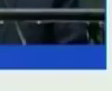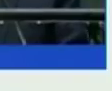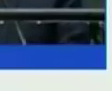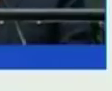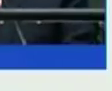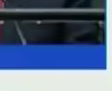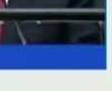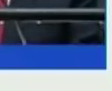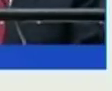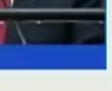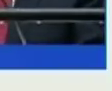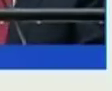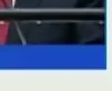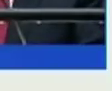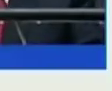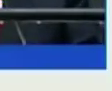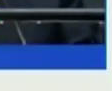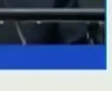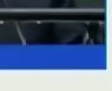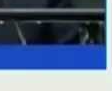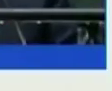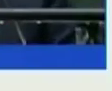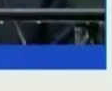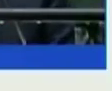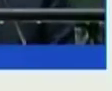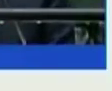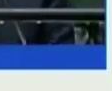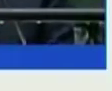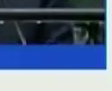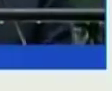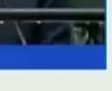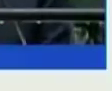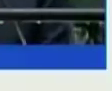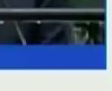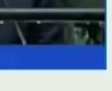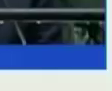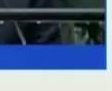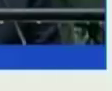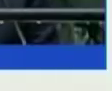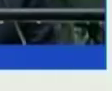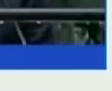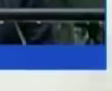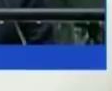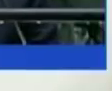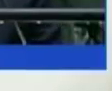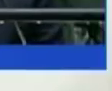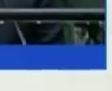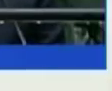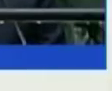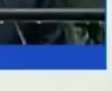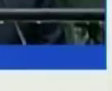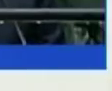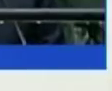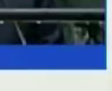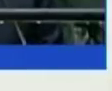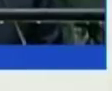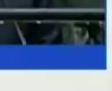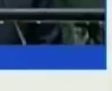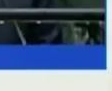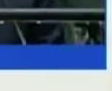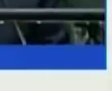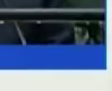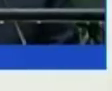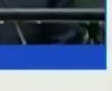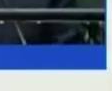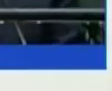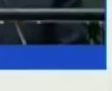bloqueo, y el pueblo de Cuba está de pie, y el pueblo de Cuba va a seguir de pie, y nadie ni nada